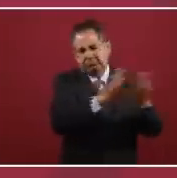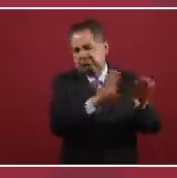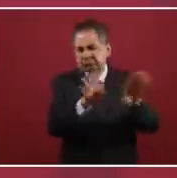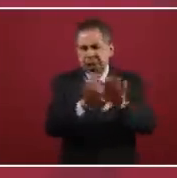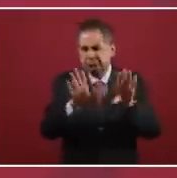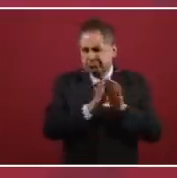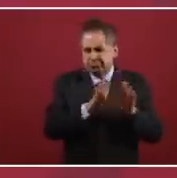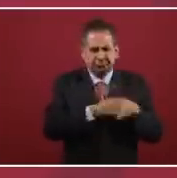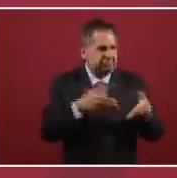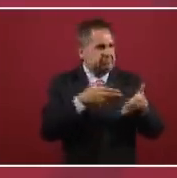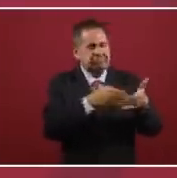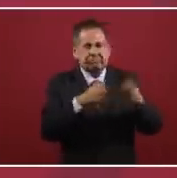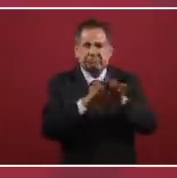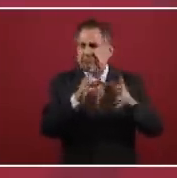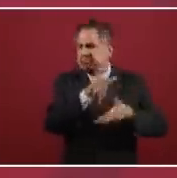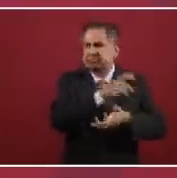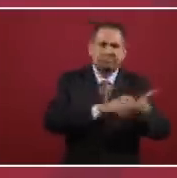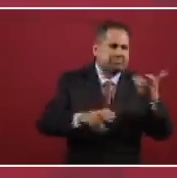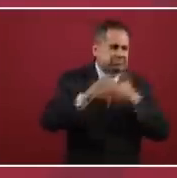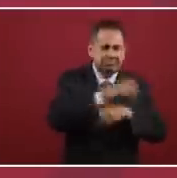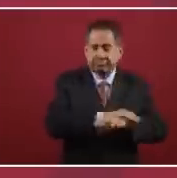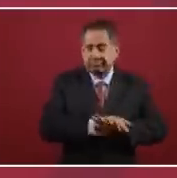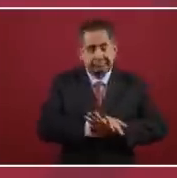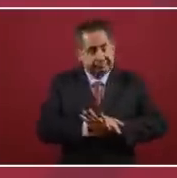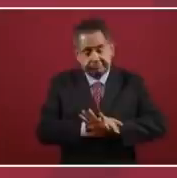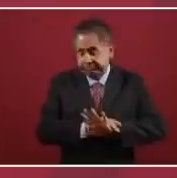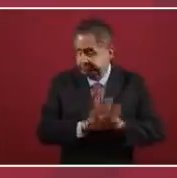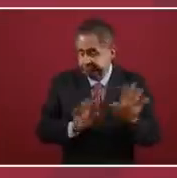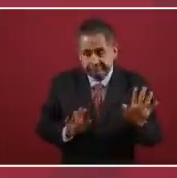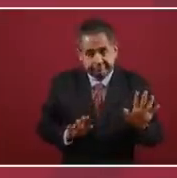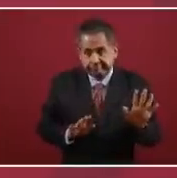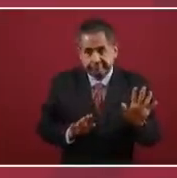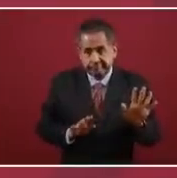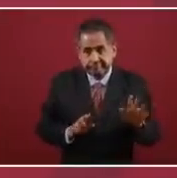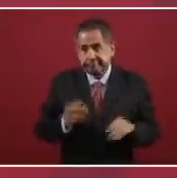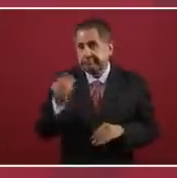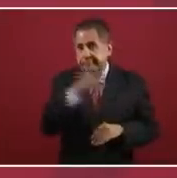paren todas las carreteras de México,